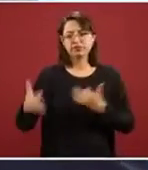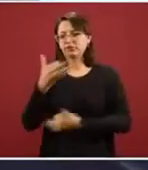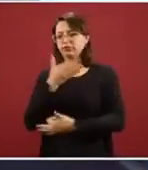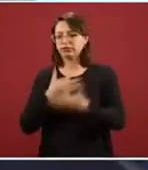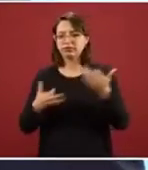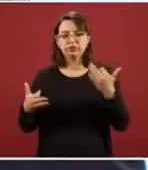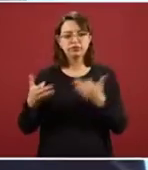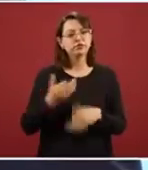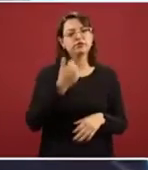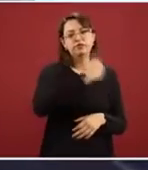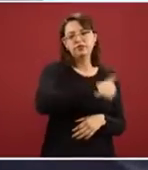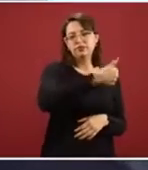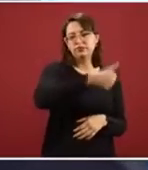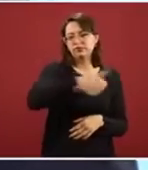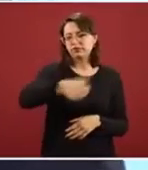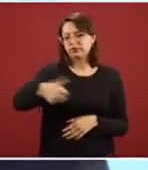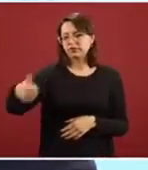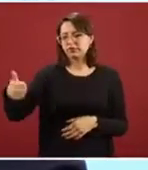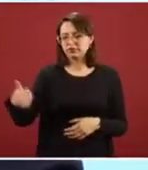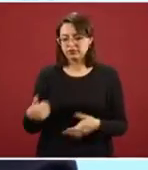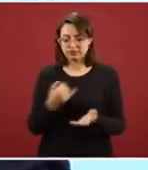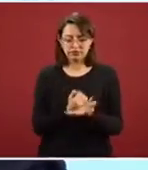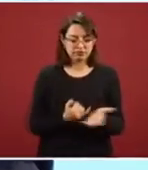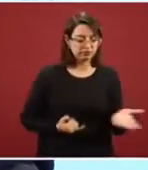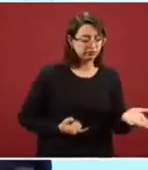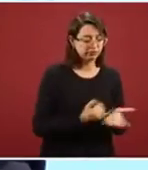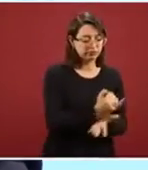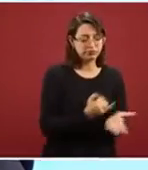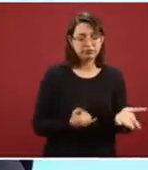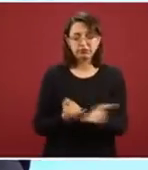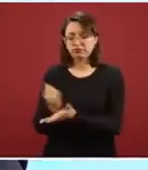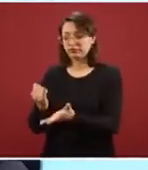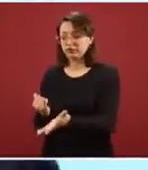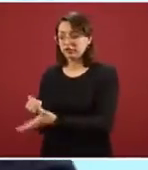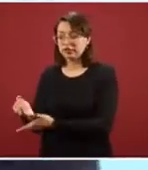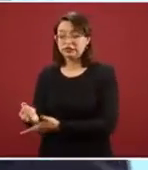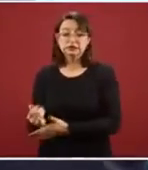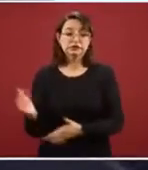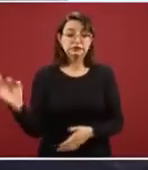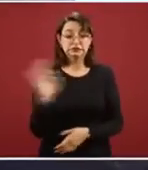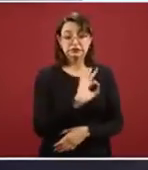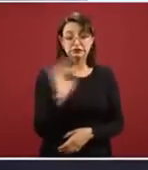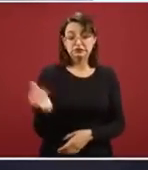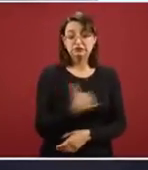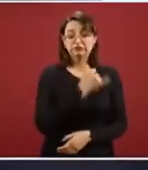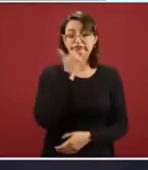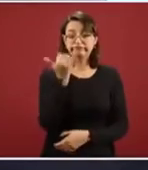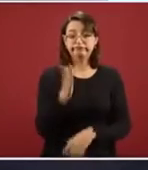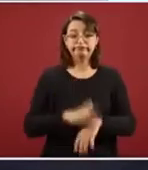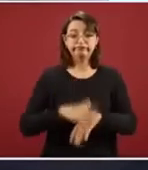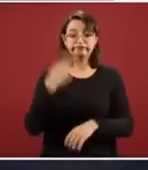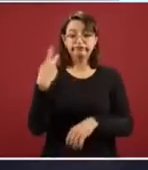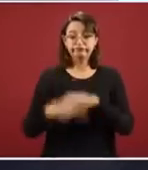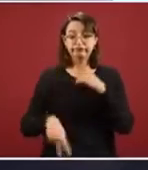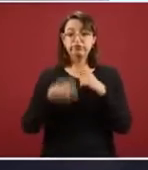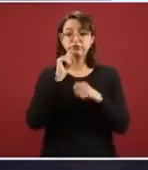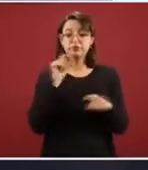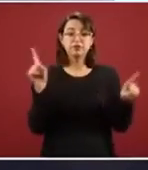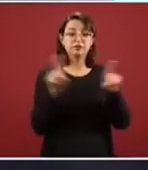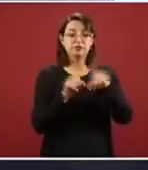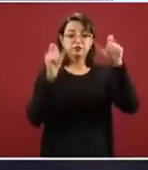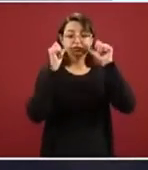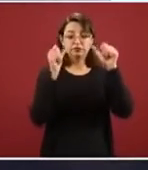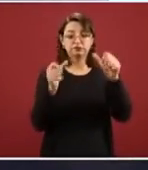todos, cada uno de nosotros vamos con las decisiones que tomamos construyendo riesgos, también en la atención de emergencias, el